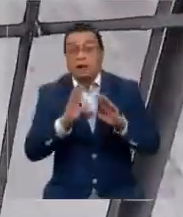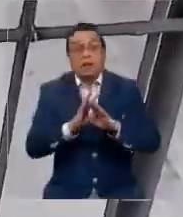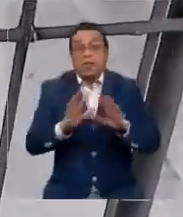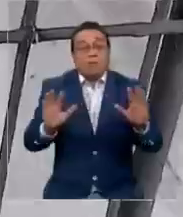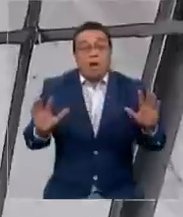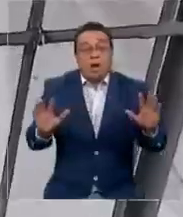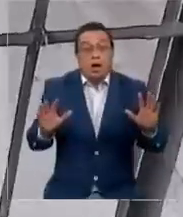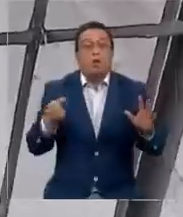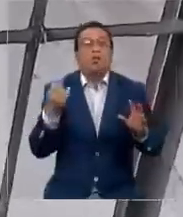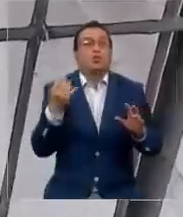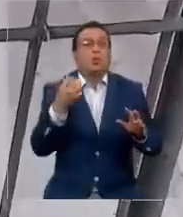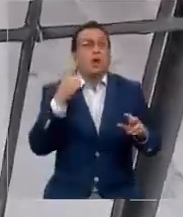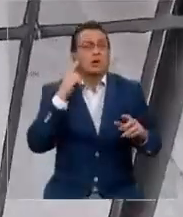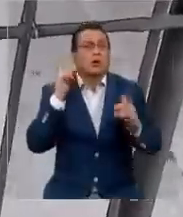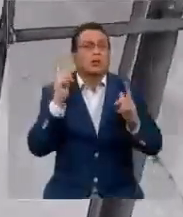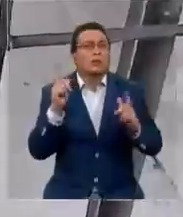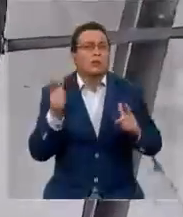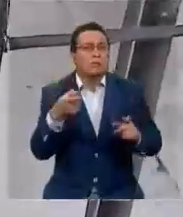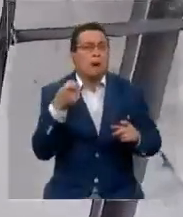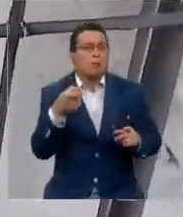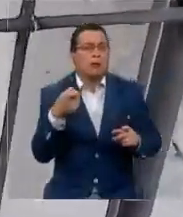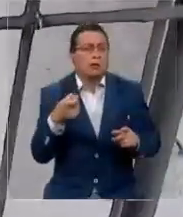más. ¿Cuántos disparos?